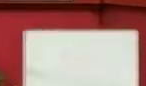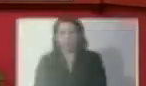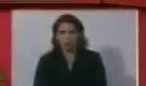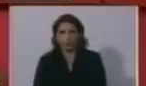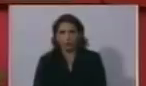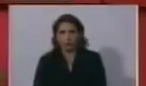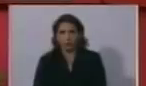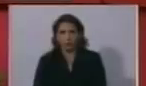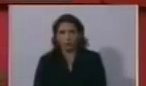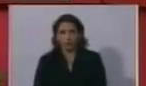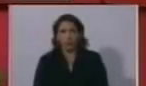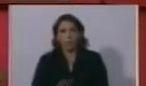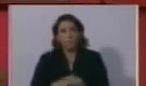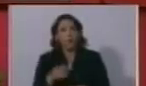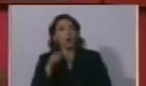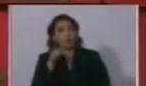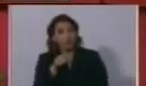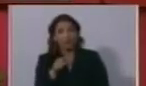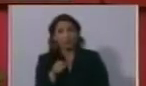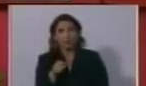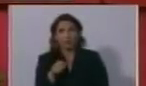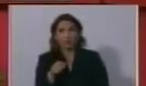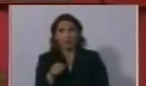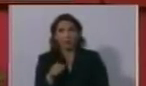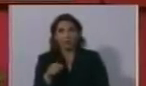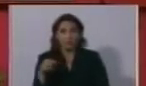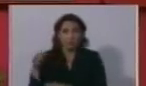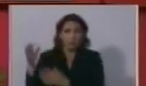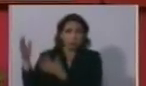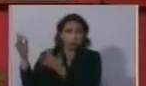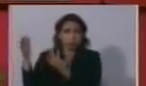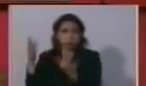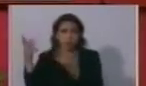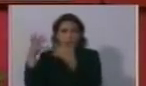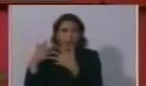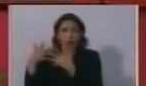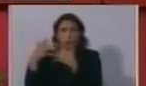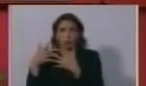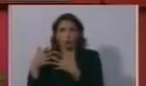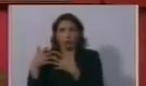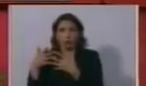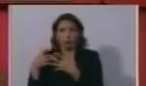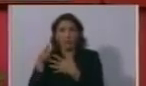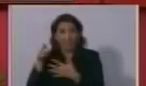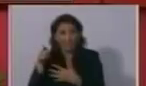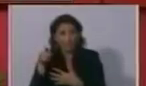Porque así actúan, así actúa el imperialismo con sus lacayos. Generar terror.